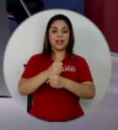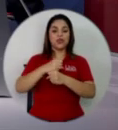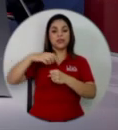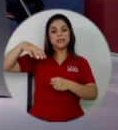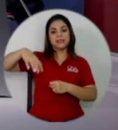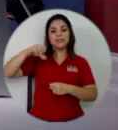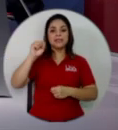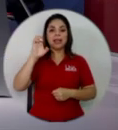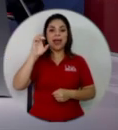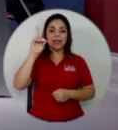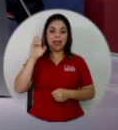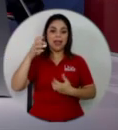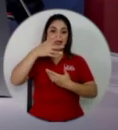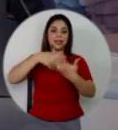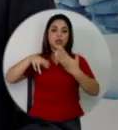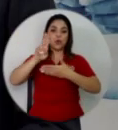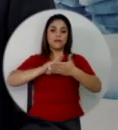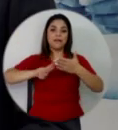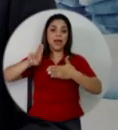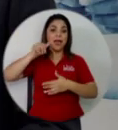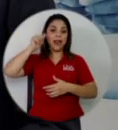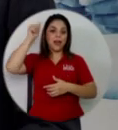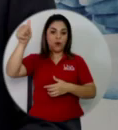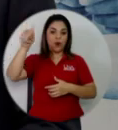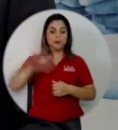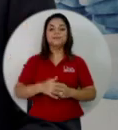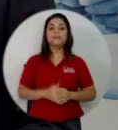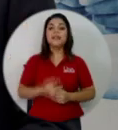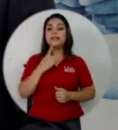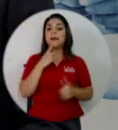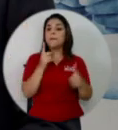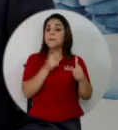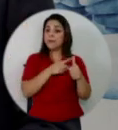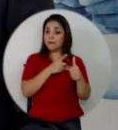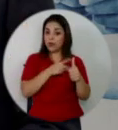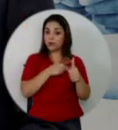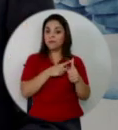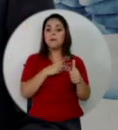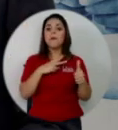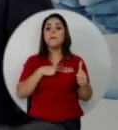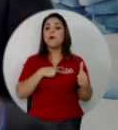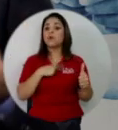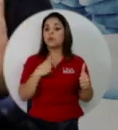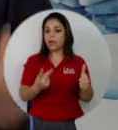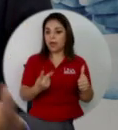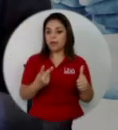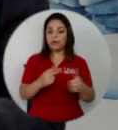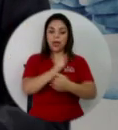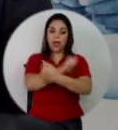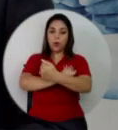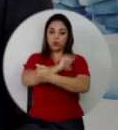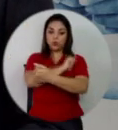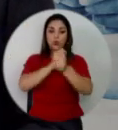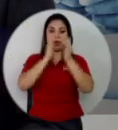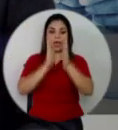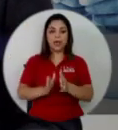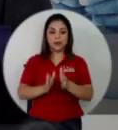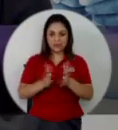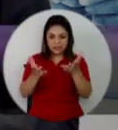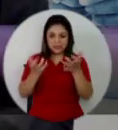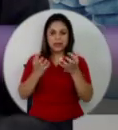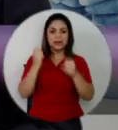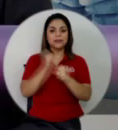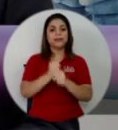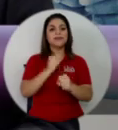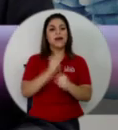sede interuniversitaria de Alajuela? Primero, la voluntad de las autoridades de poder trabajar conjuntamente. Eso es esencial para que